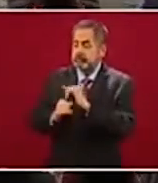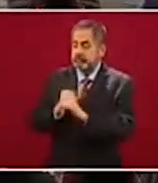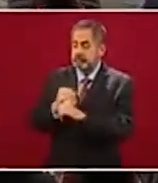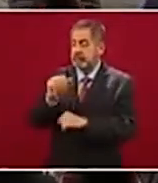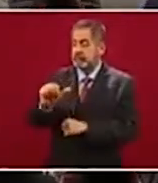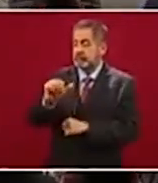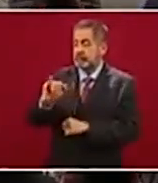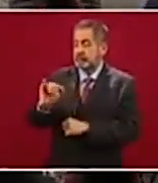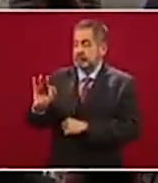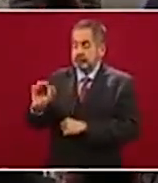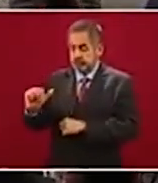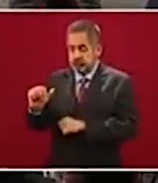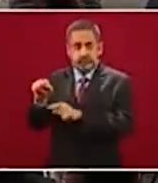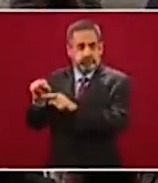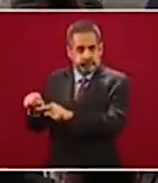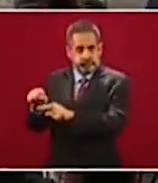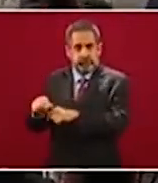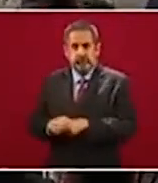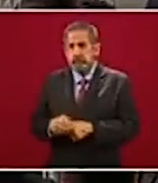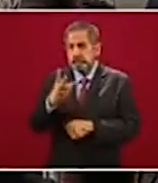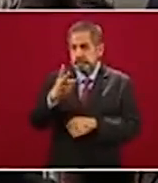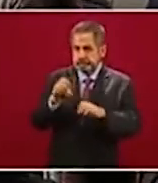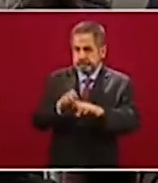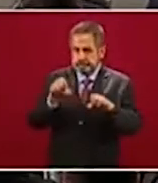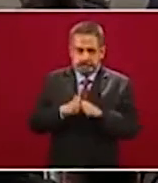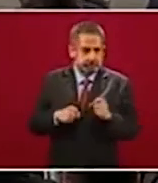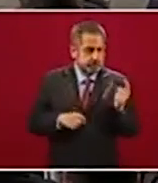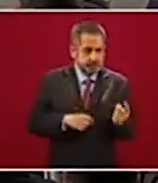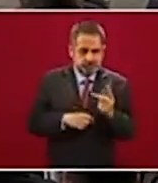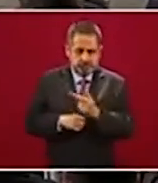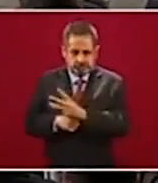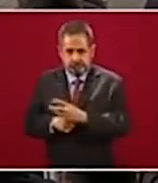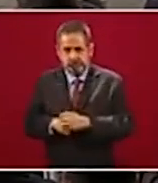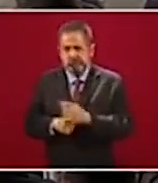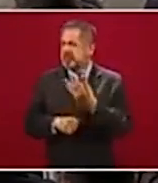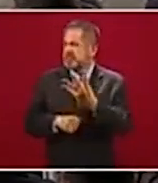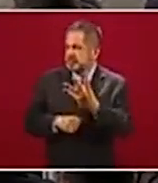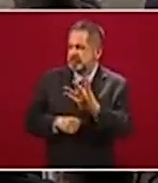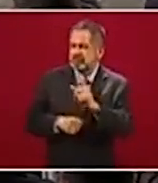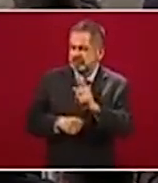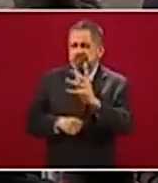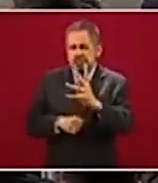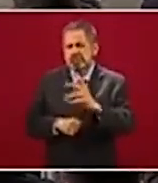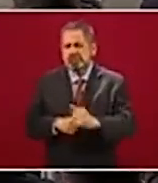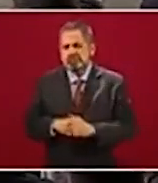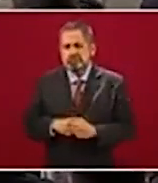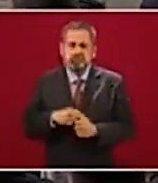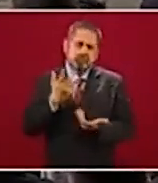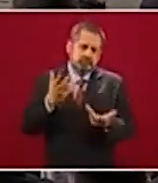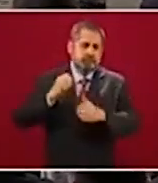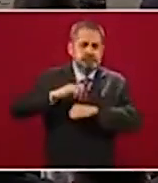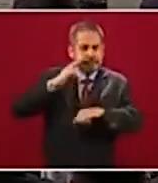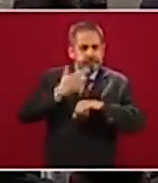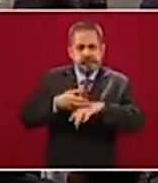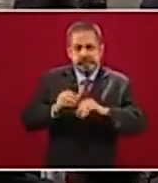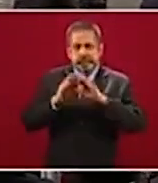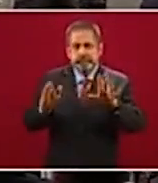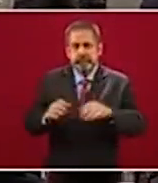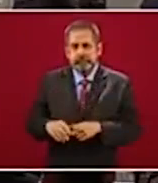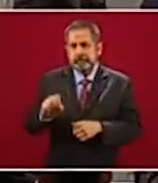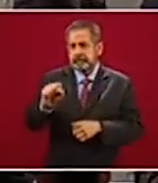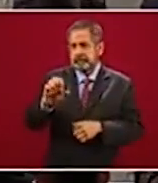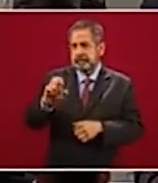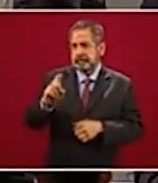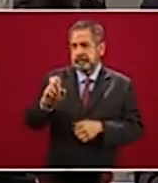equipos que atienden el primero es evidentemente cuatro equipos el primero es evidentemente la secretaría de la defensa nacional